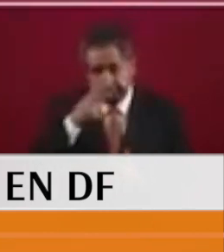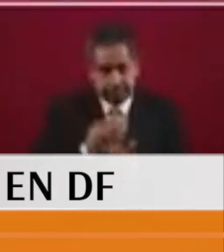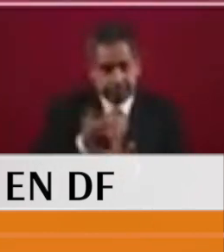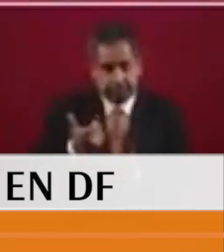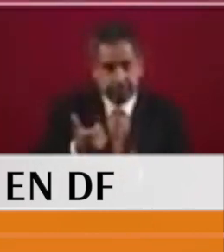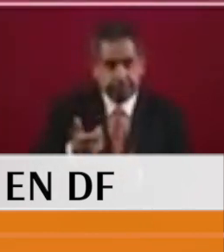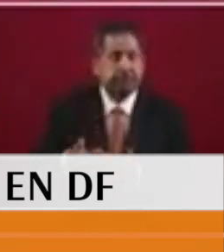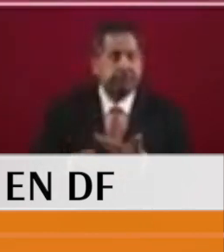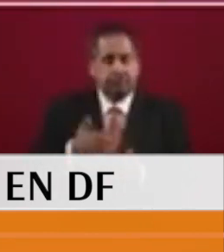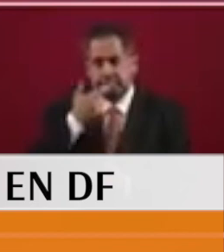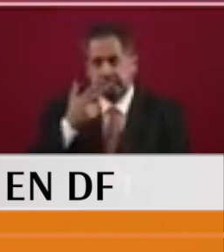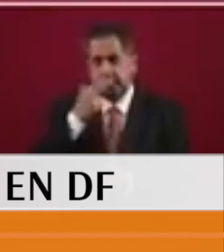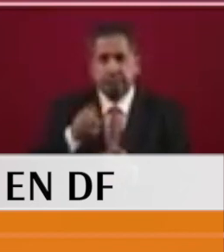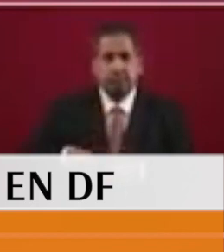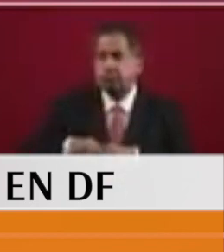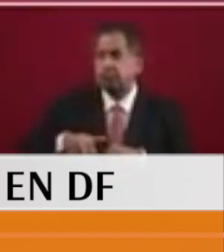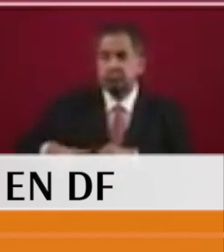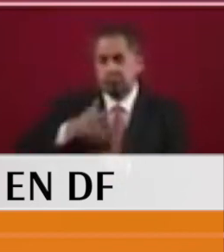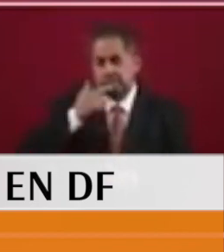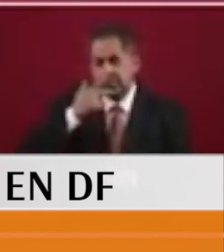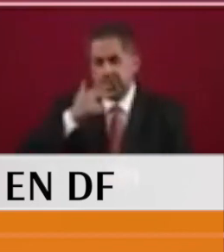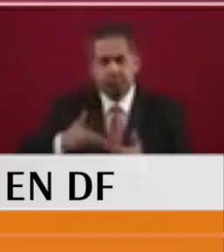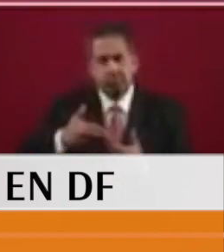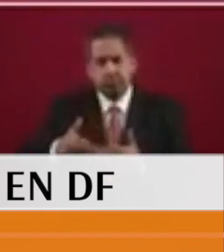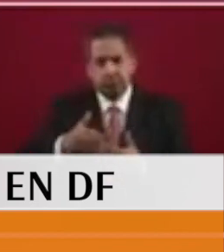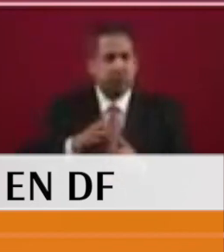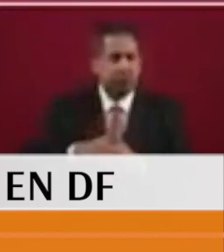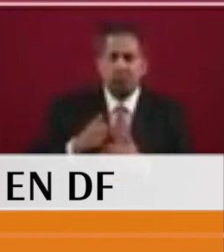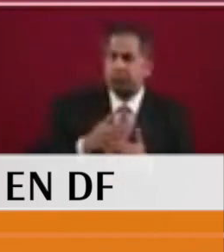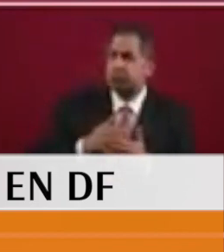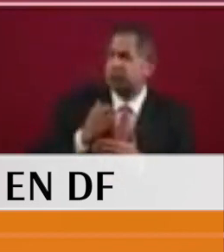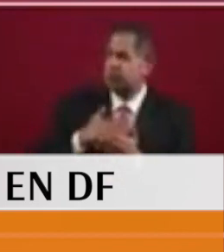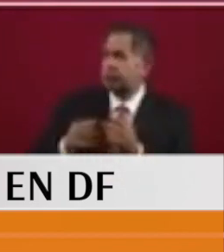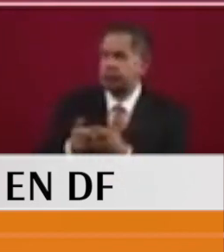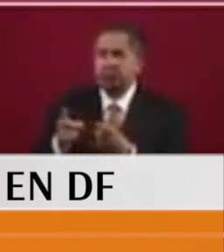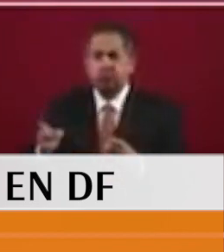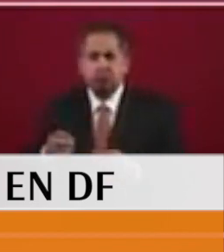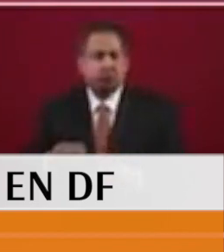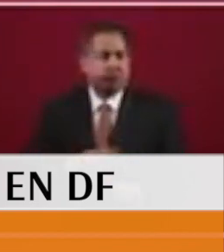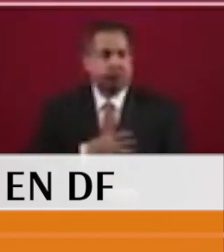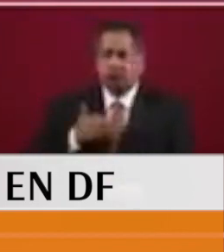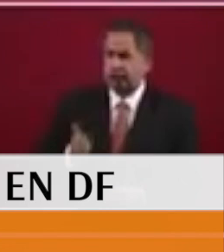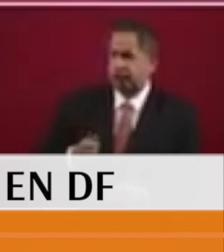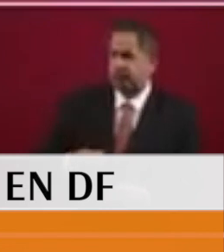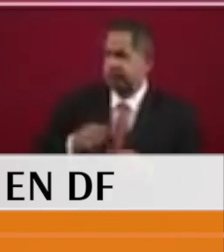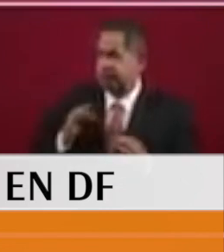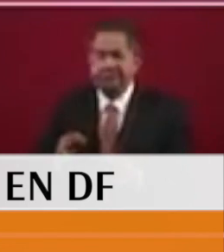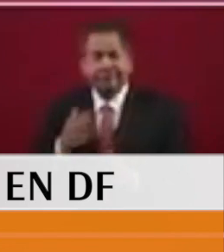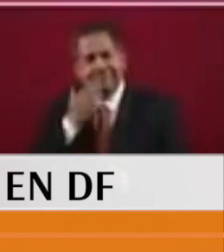económica y social en nuestro país. Cada vez hay más desarrollo y más bienestar. Yo